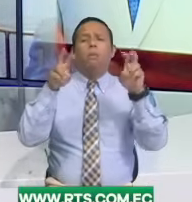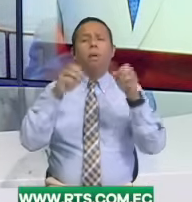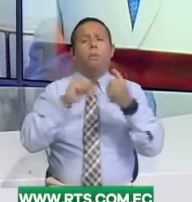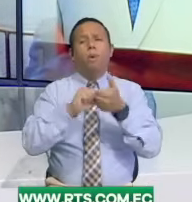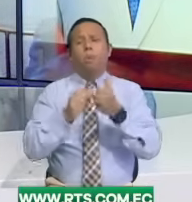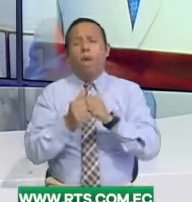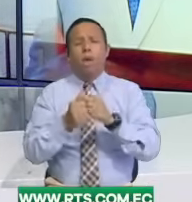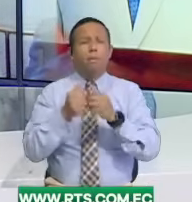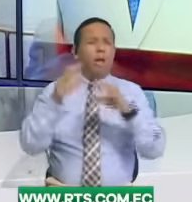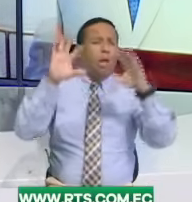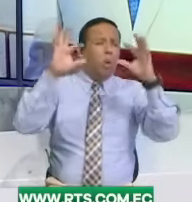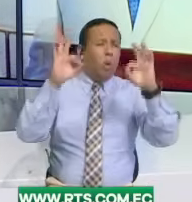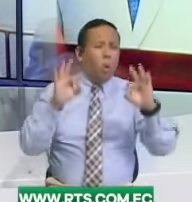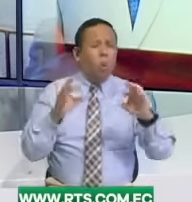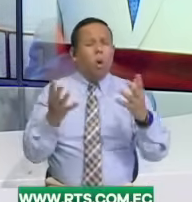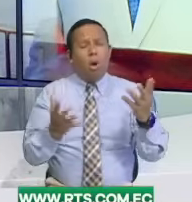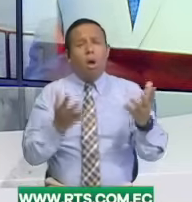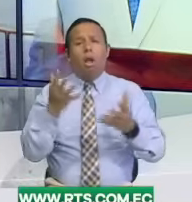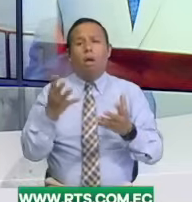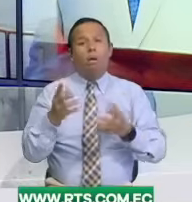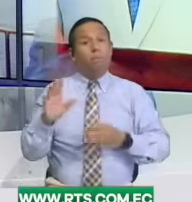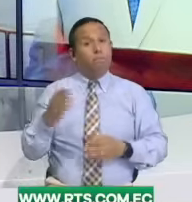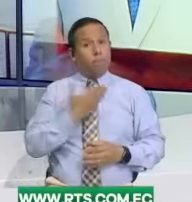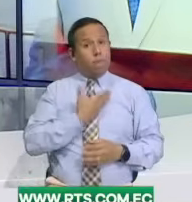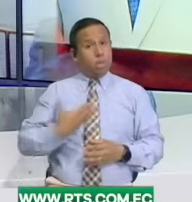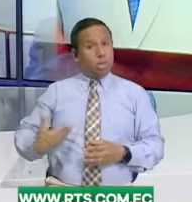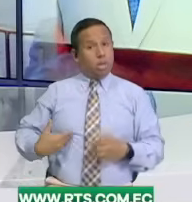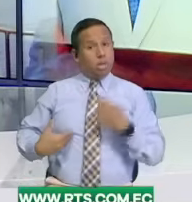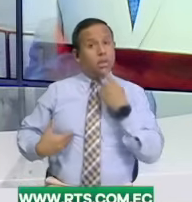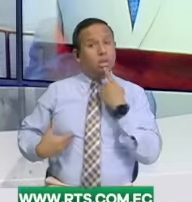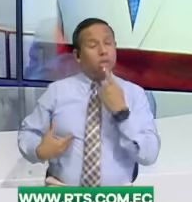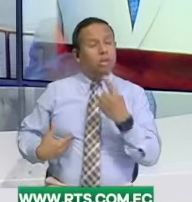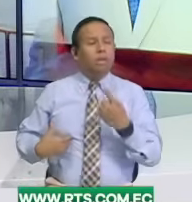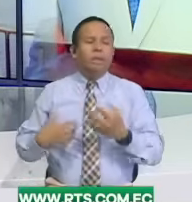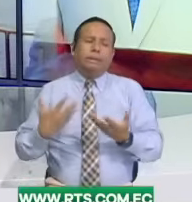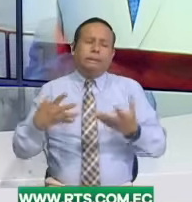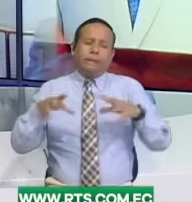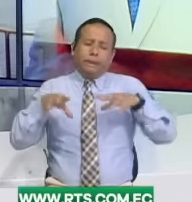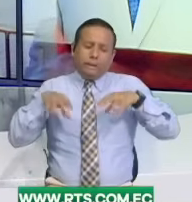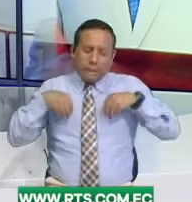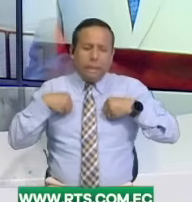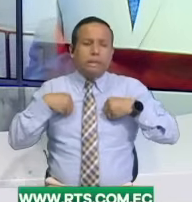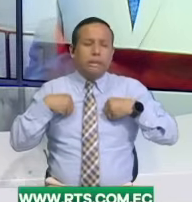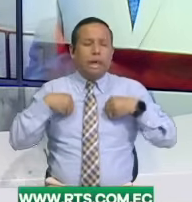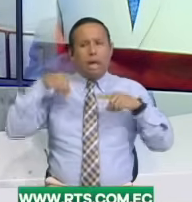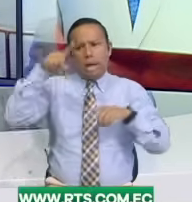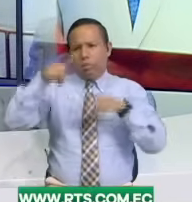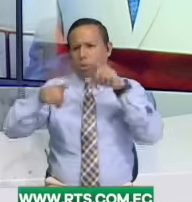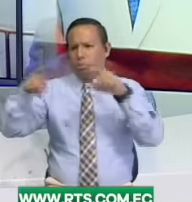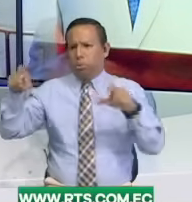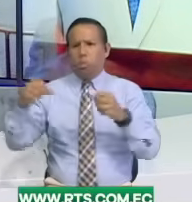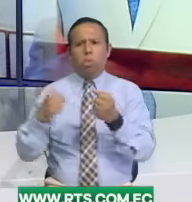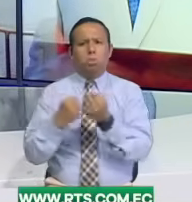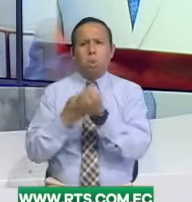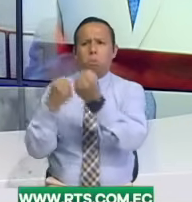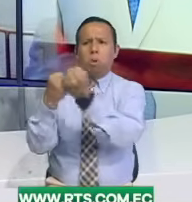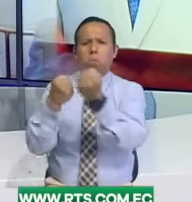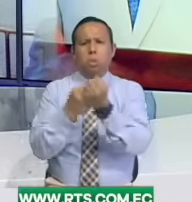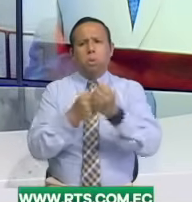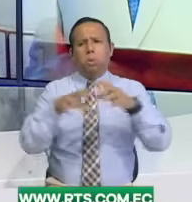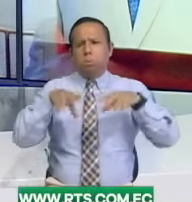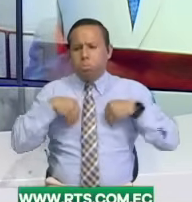primer mandatario dijo que toca afrontarlo y arrimar el hombro como lo están haciendo cada uno de los